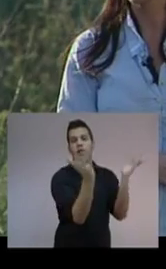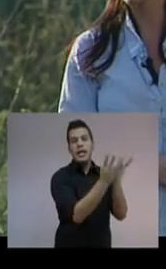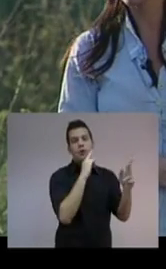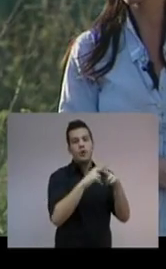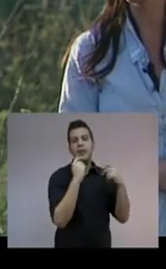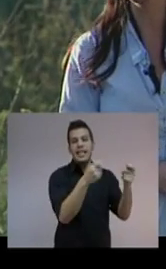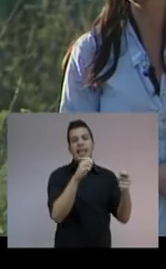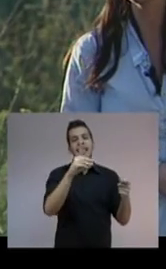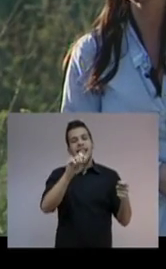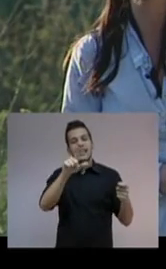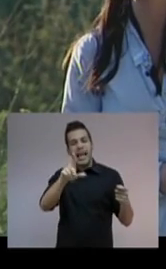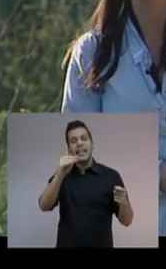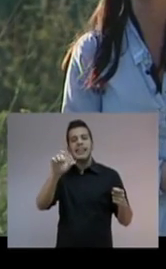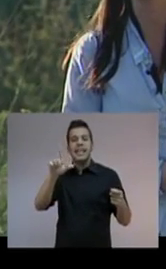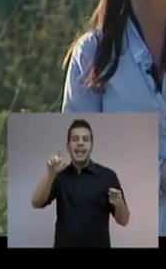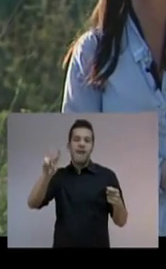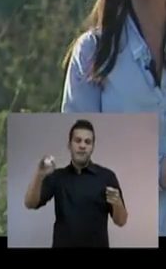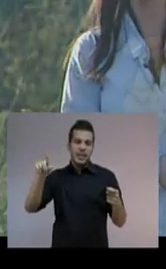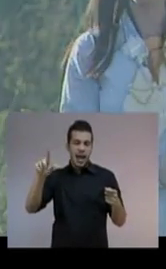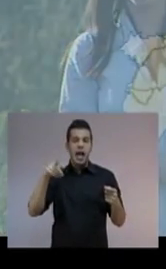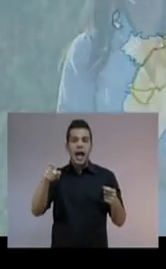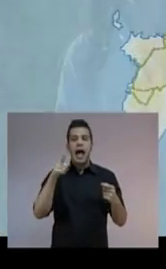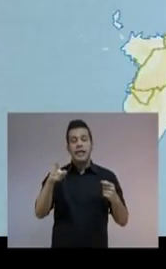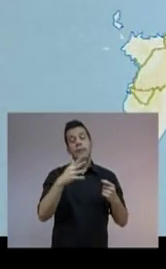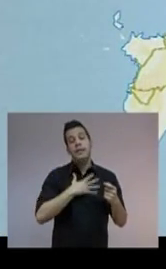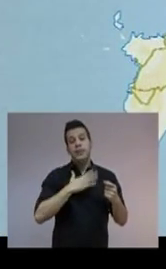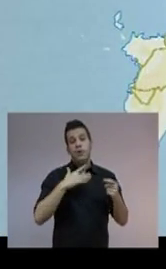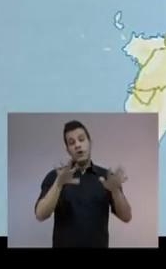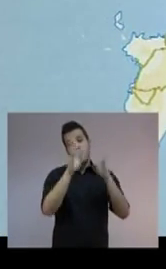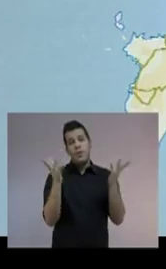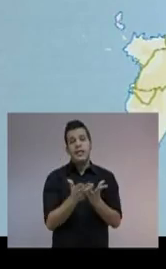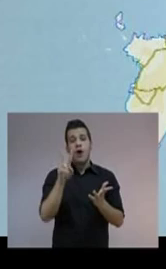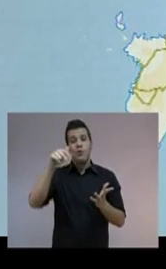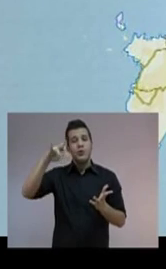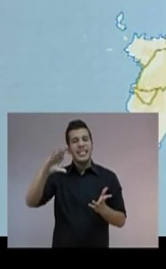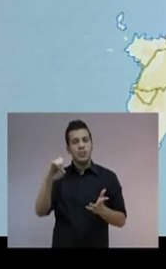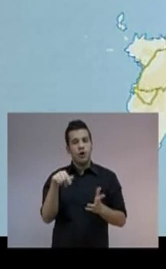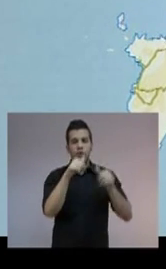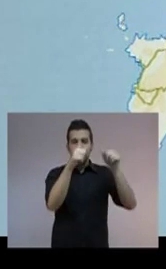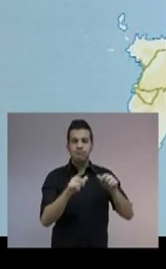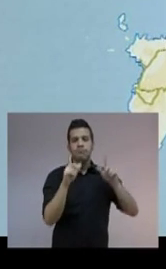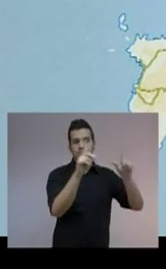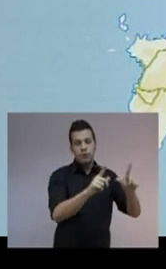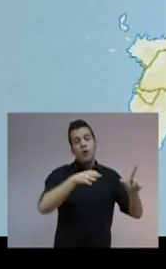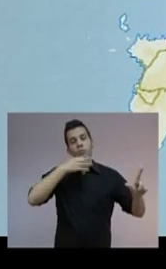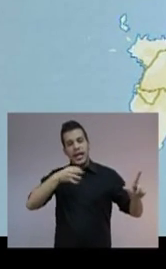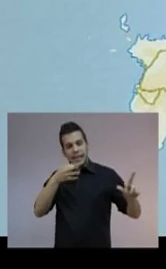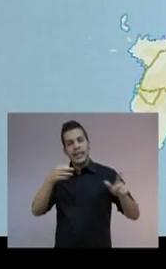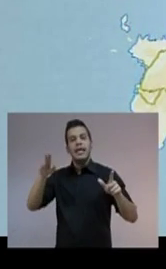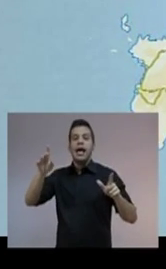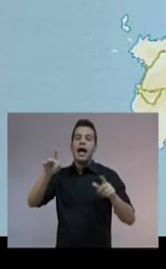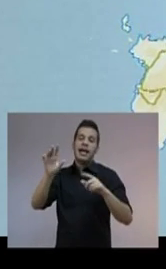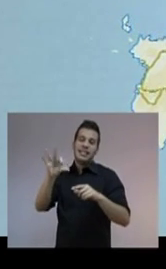Vila, que ha recibido el título de Patrimonio de la Humanidad por la UNESCO. Por la tarde nos desplazamos a Ses Salines, una reserva